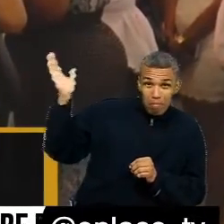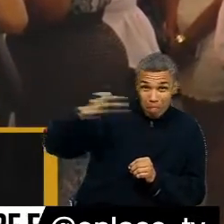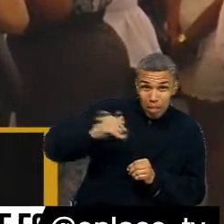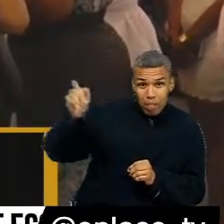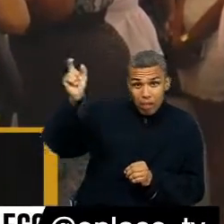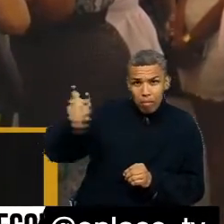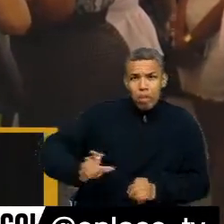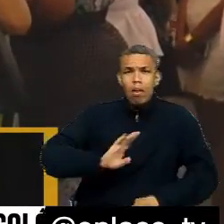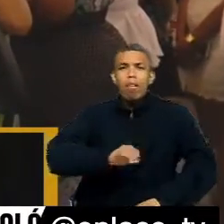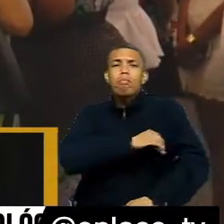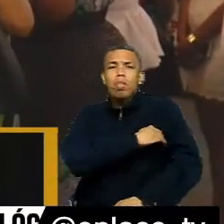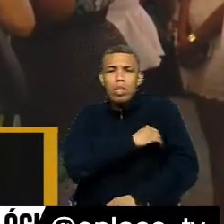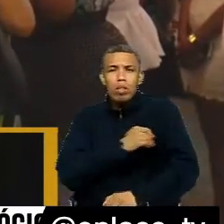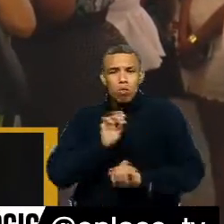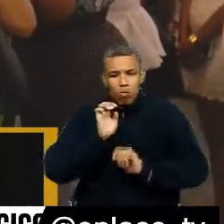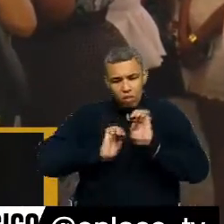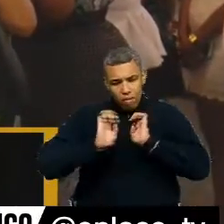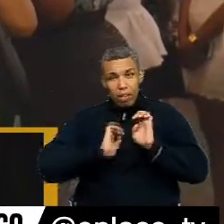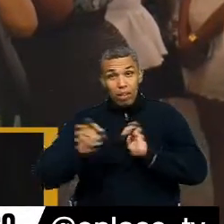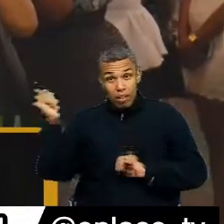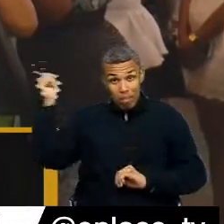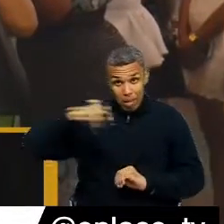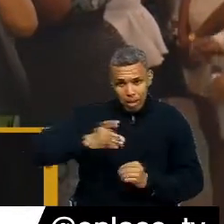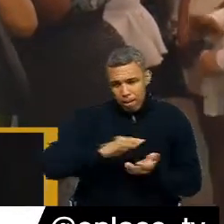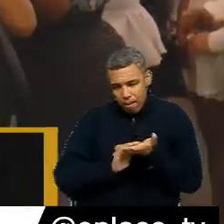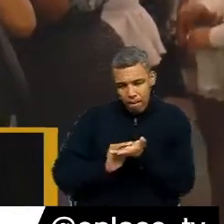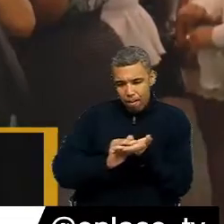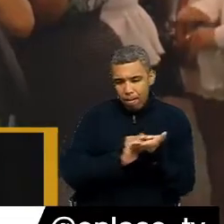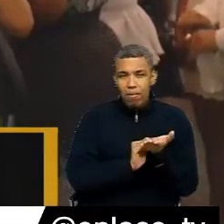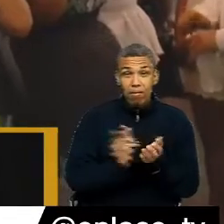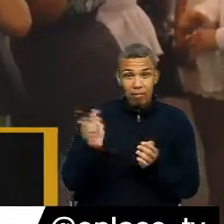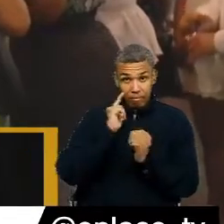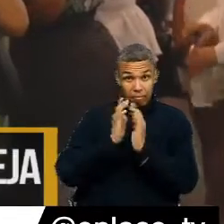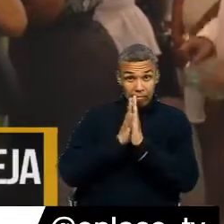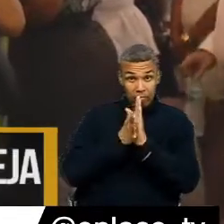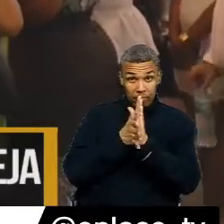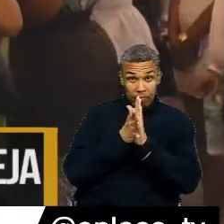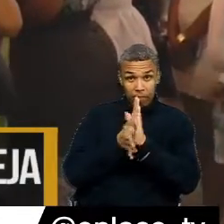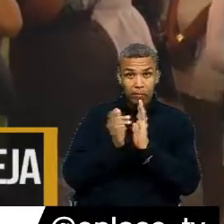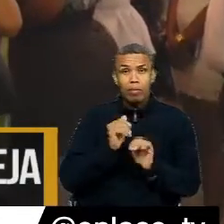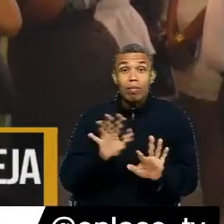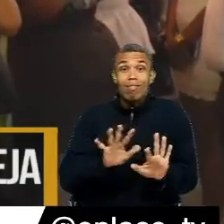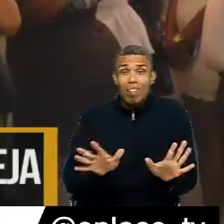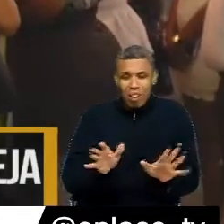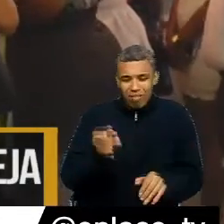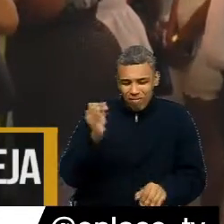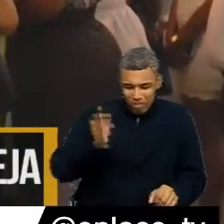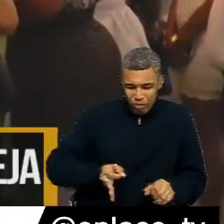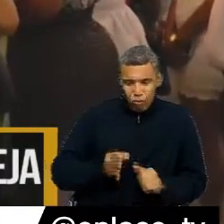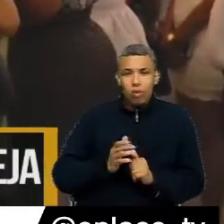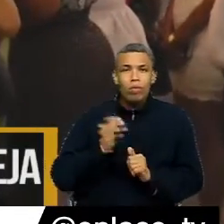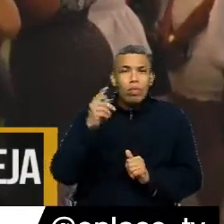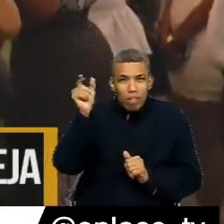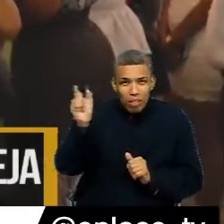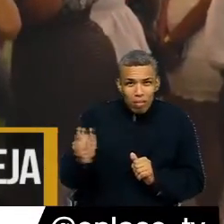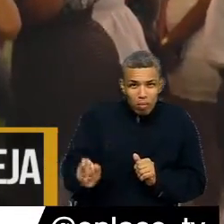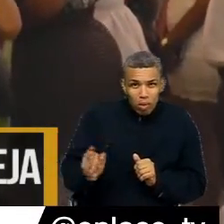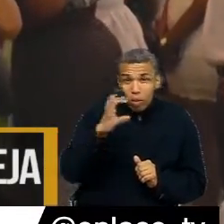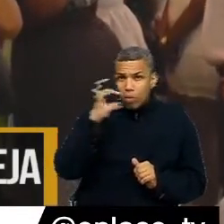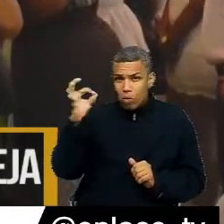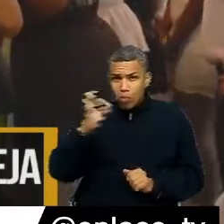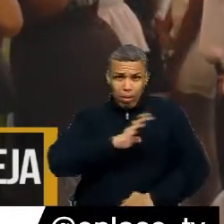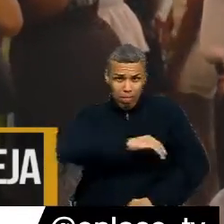un consejo de seguridad ampliado con el ministro de Defensa, ya confirmado, está acá, básicamente como a tres